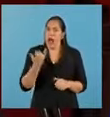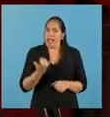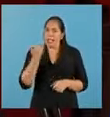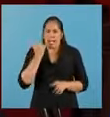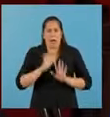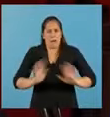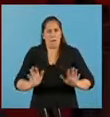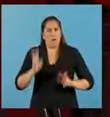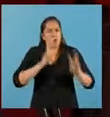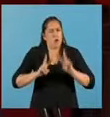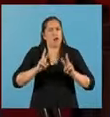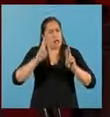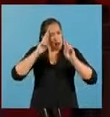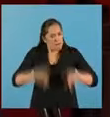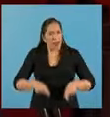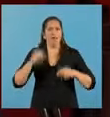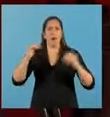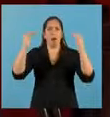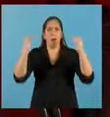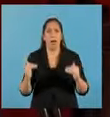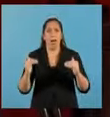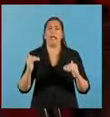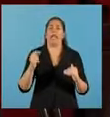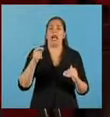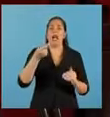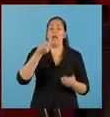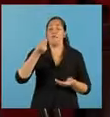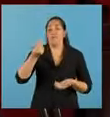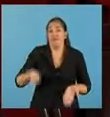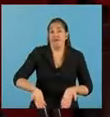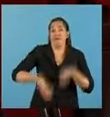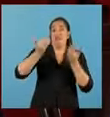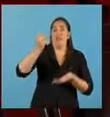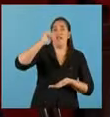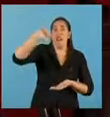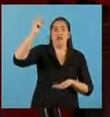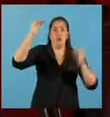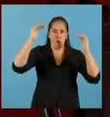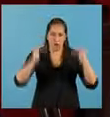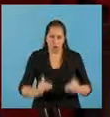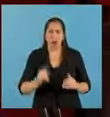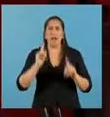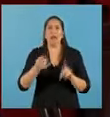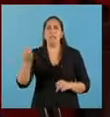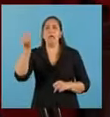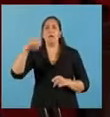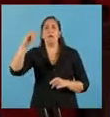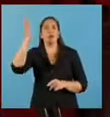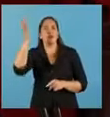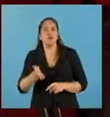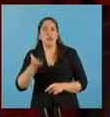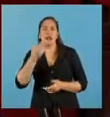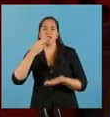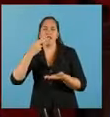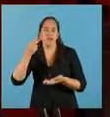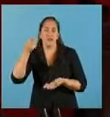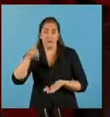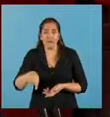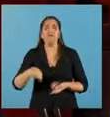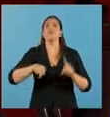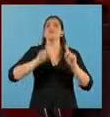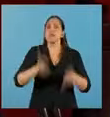para bajar la inflación, reduciendo también las tasas de interés financiero. Estamos generando condiciones macroeconómicas sostenibles